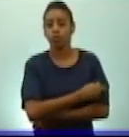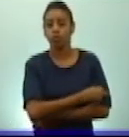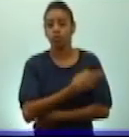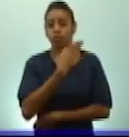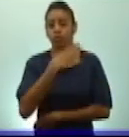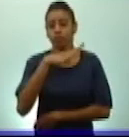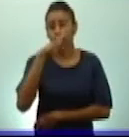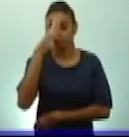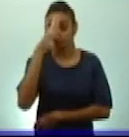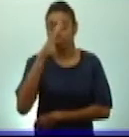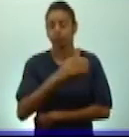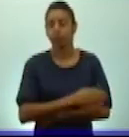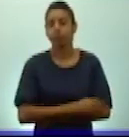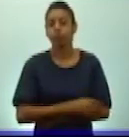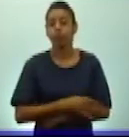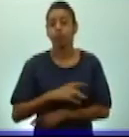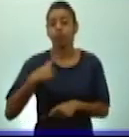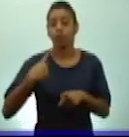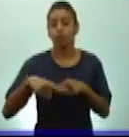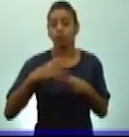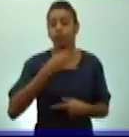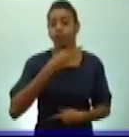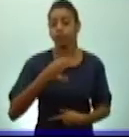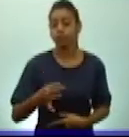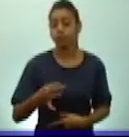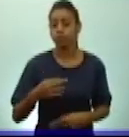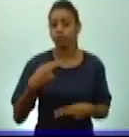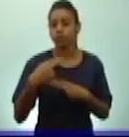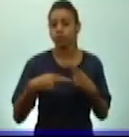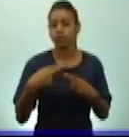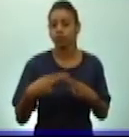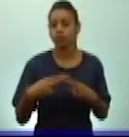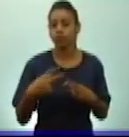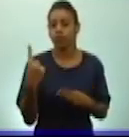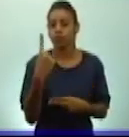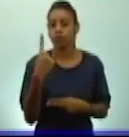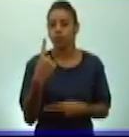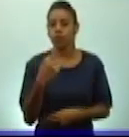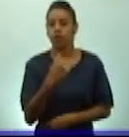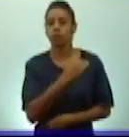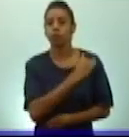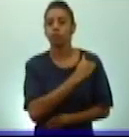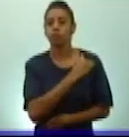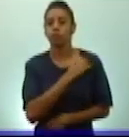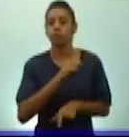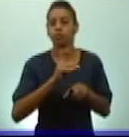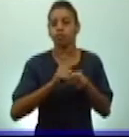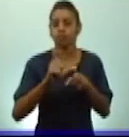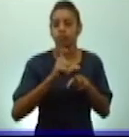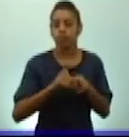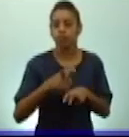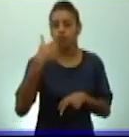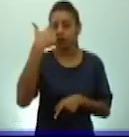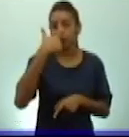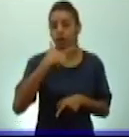continuación fue la creación de la primera milicia campesina en agosto